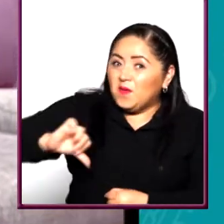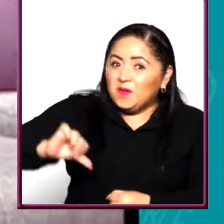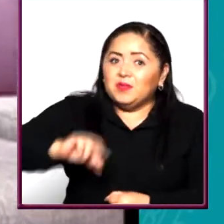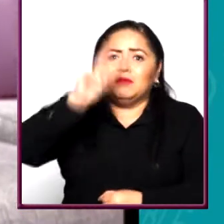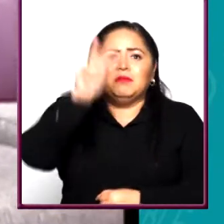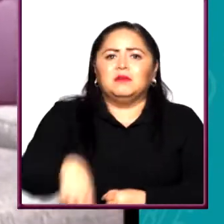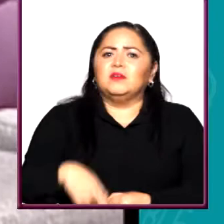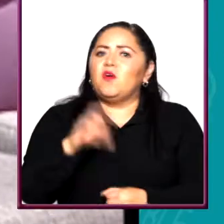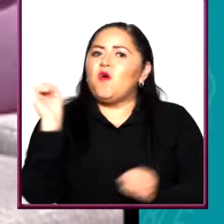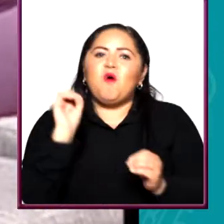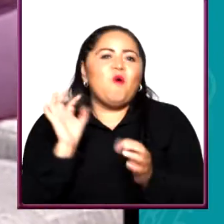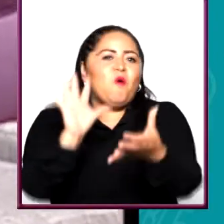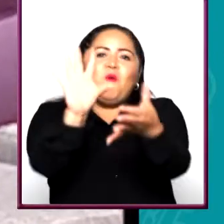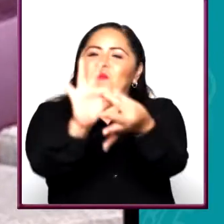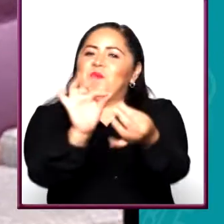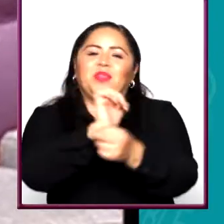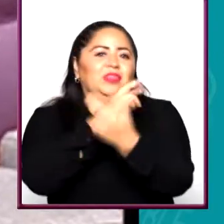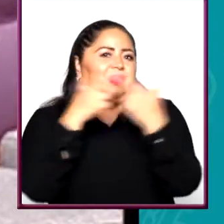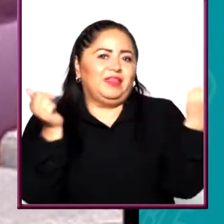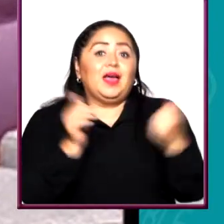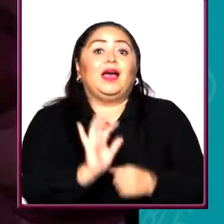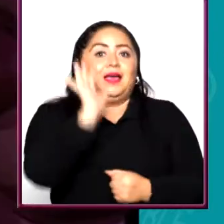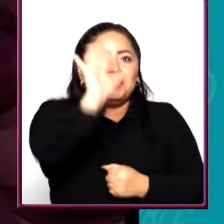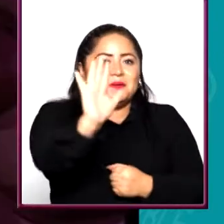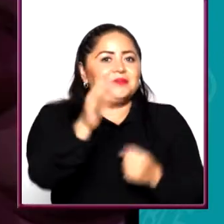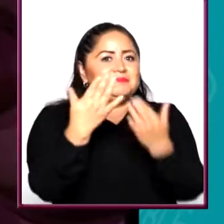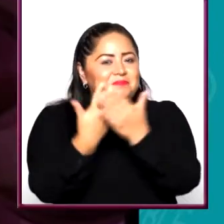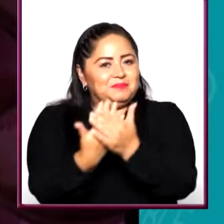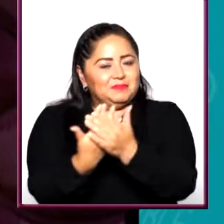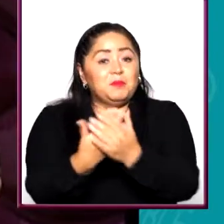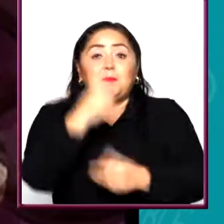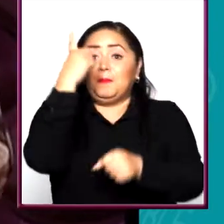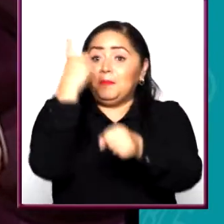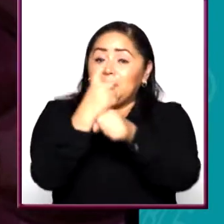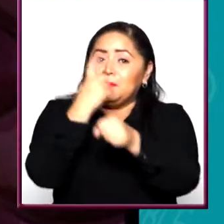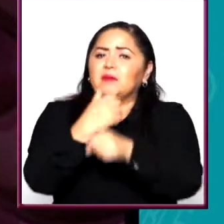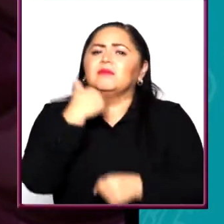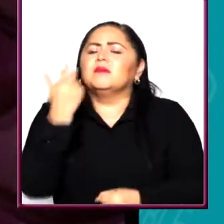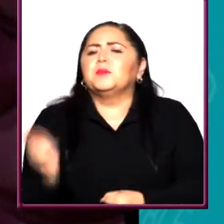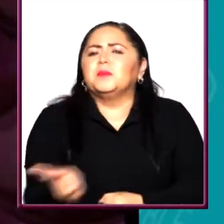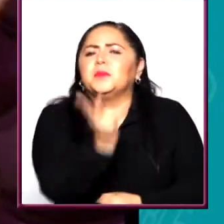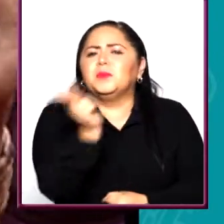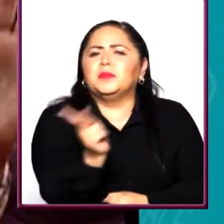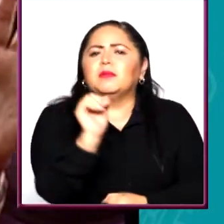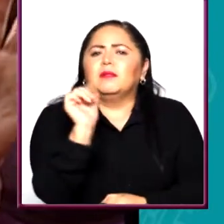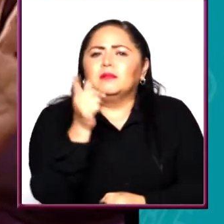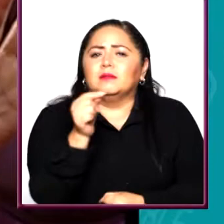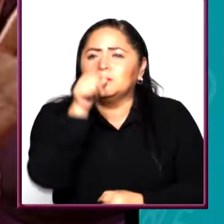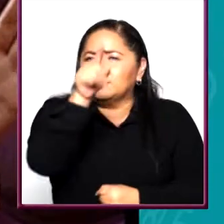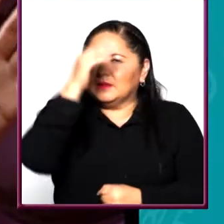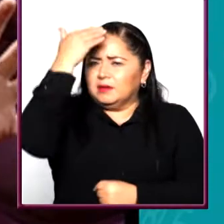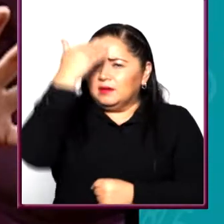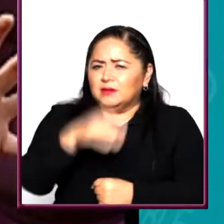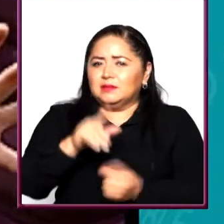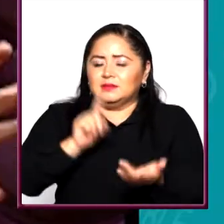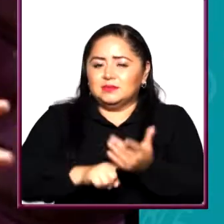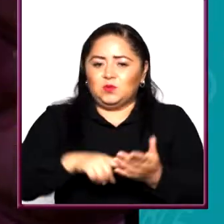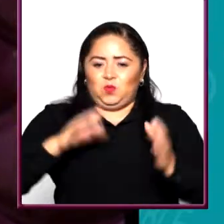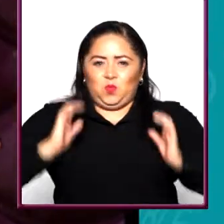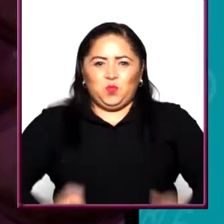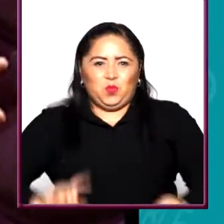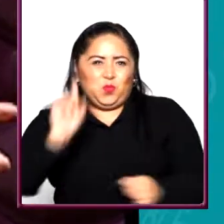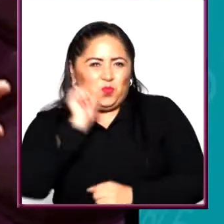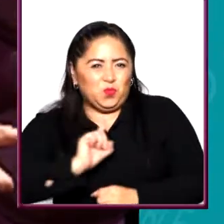aquí, nadie te lo ha dicho antes. Ah, espera. Primero quiero preguntarte algo. ¿Sabías que